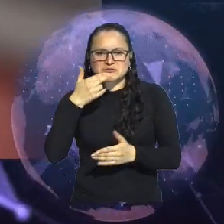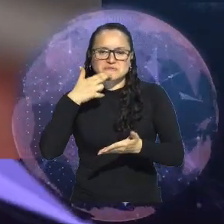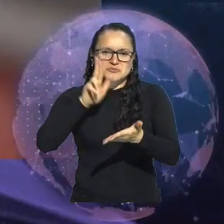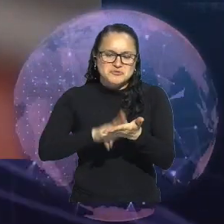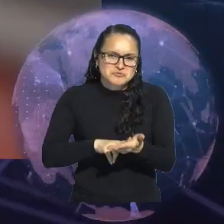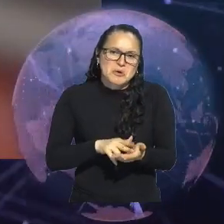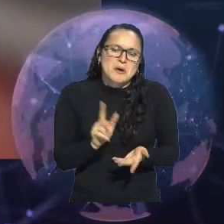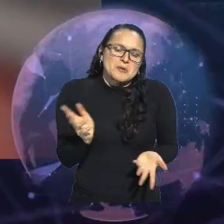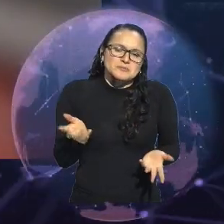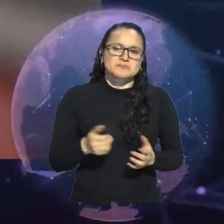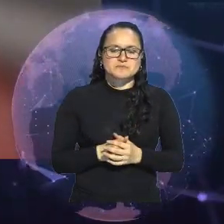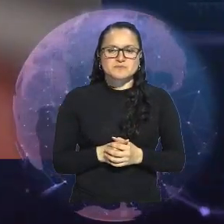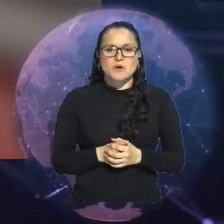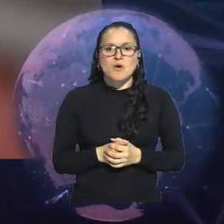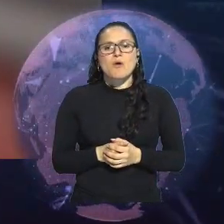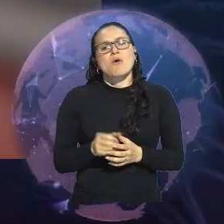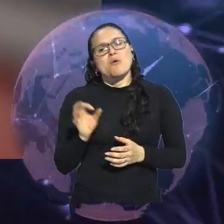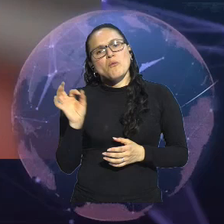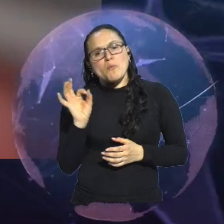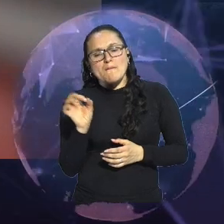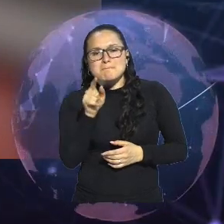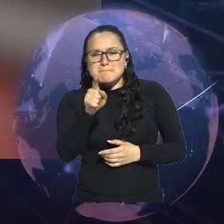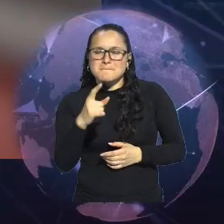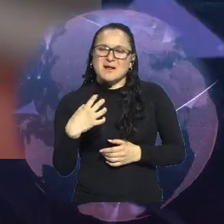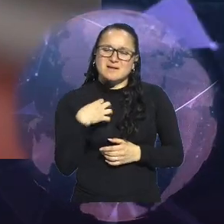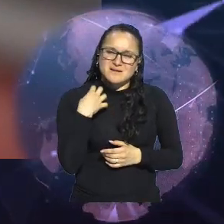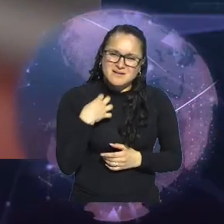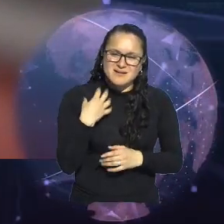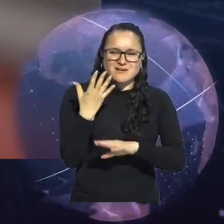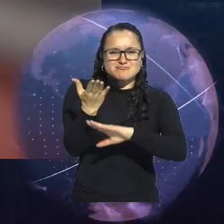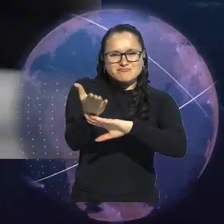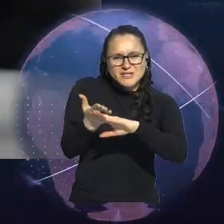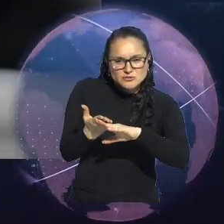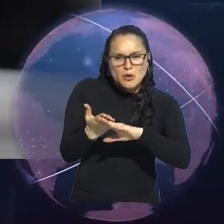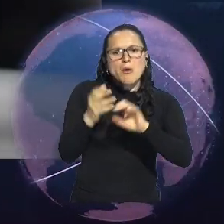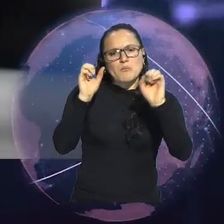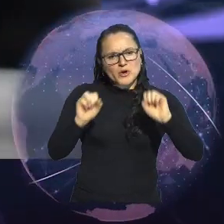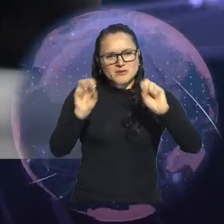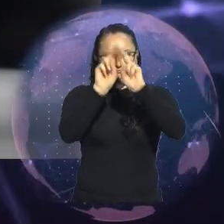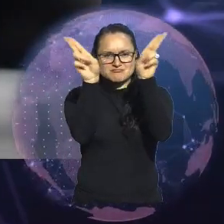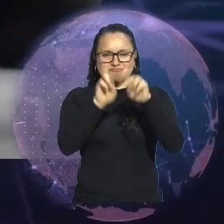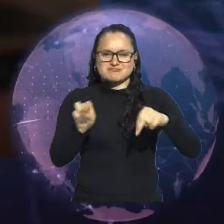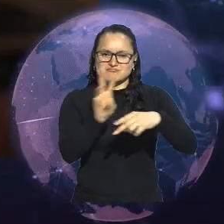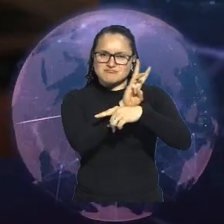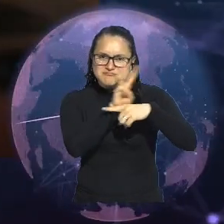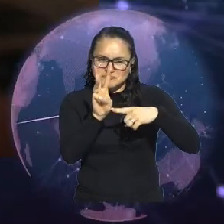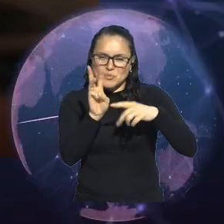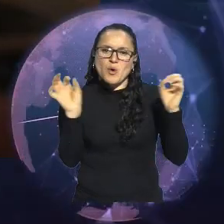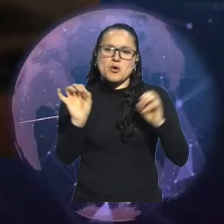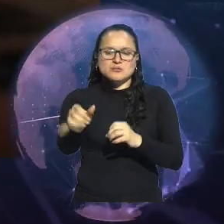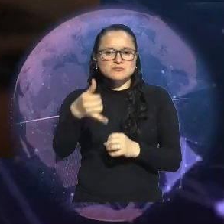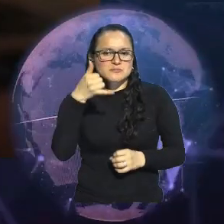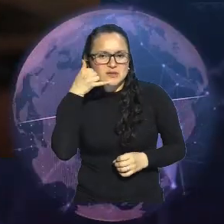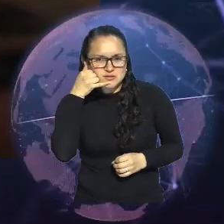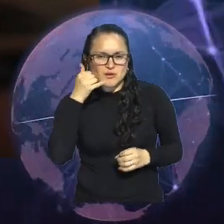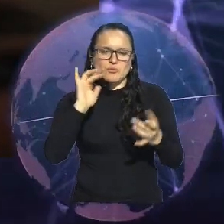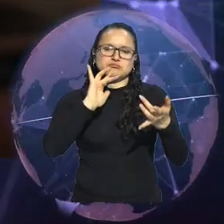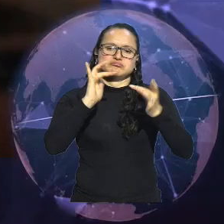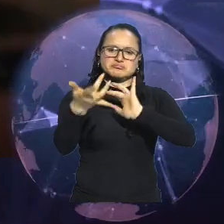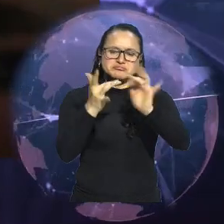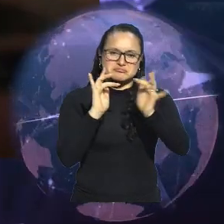obligación de atención de pq eres a través de la página web línea telefónica red social y cualquier